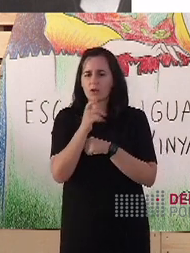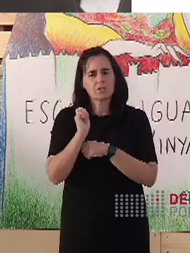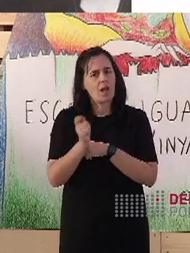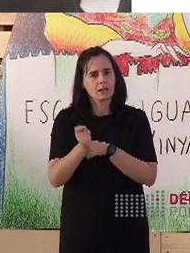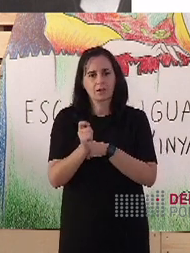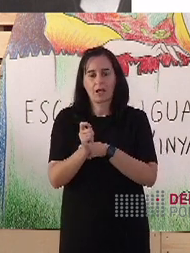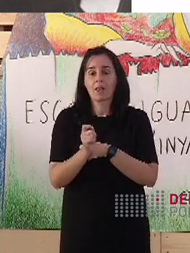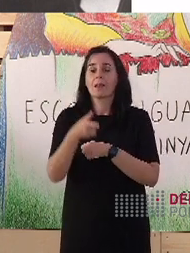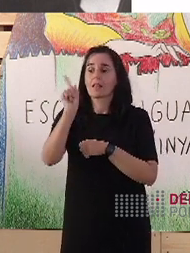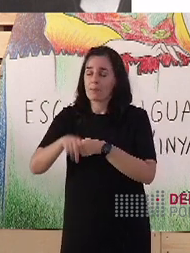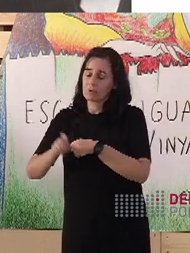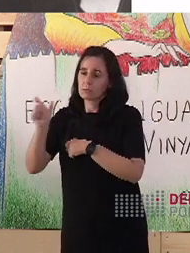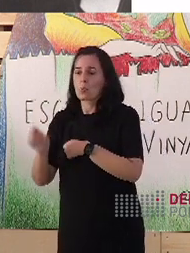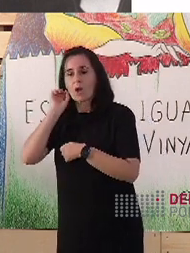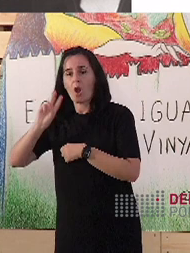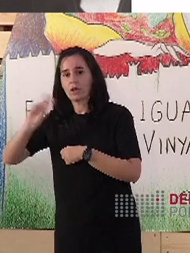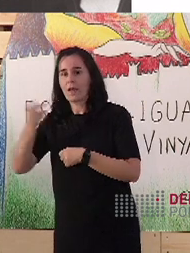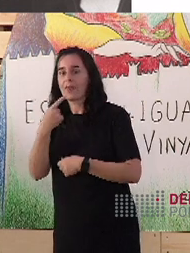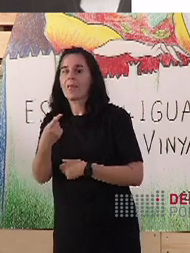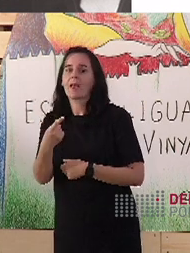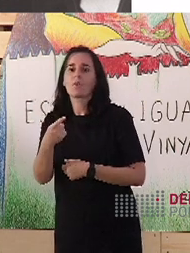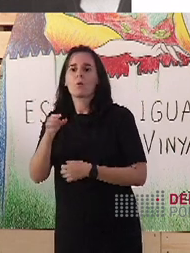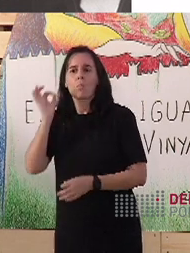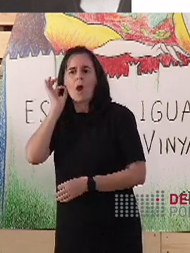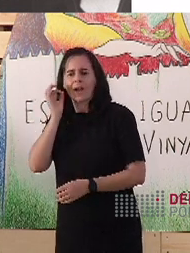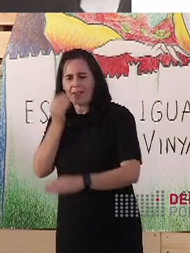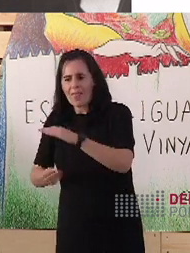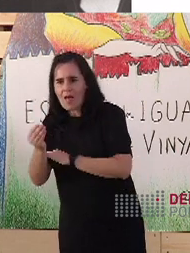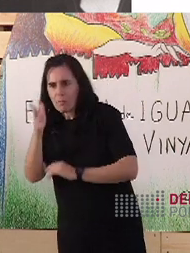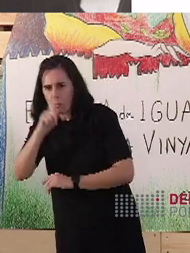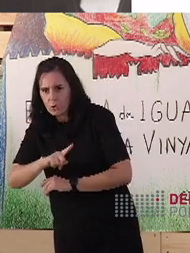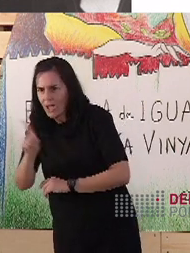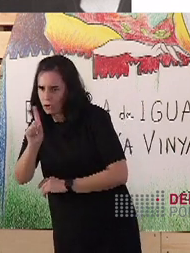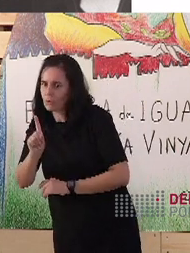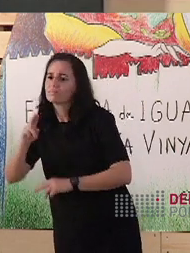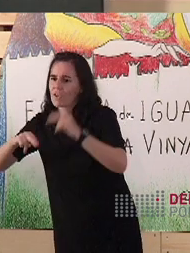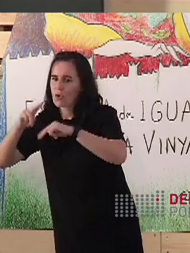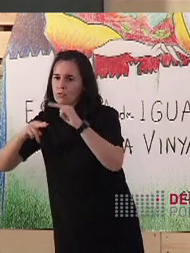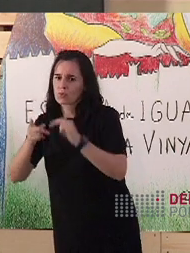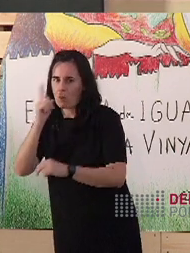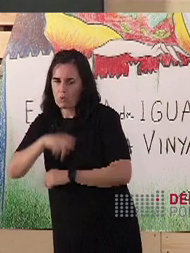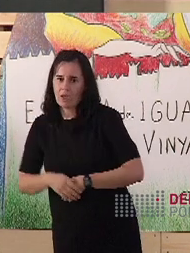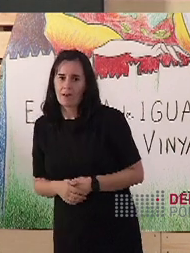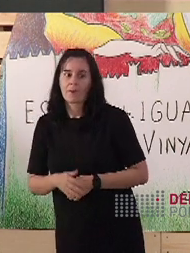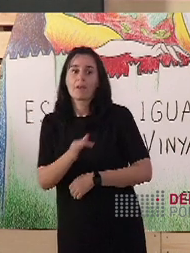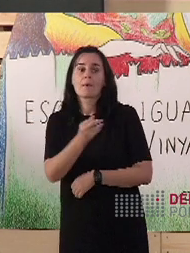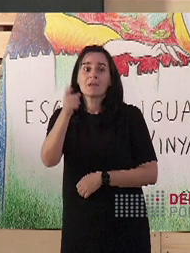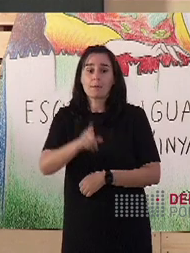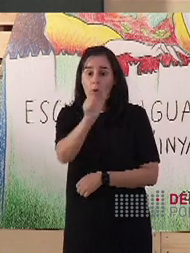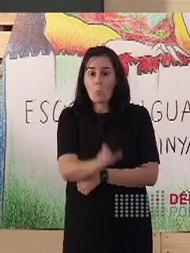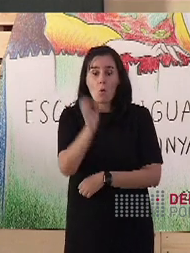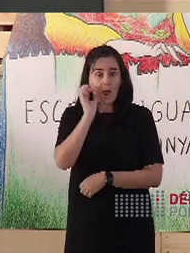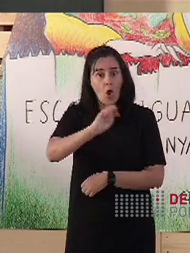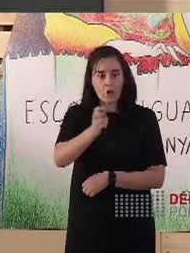nace para puta, se nos fabrica. Y a Alika Quinan, la primera mujer que le ha ganado un juicio a un Estado por